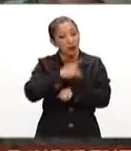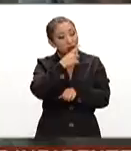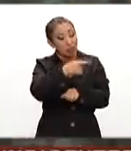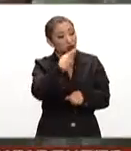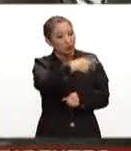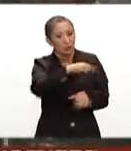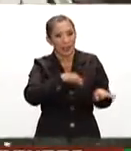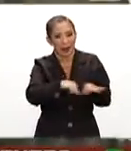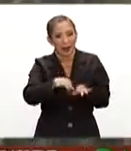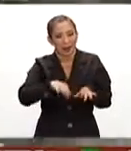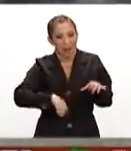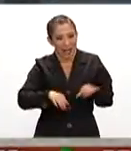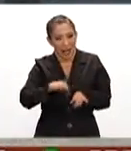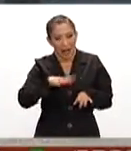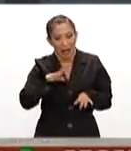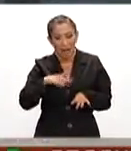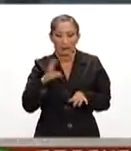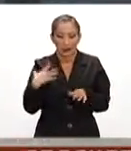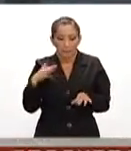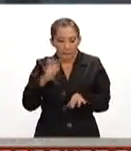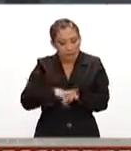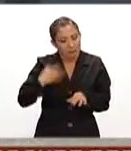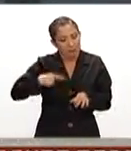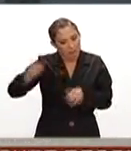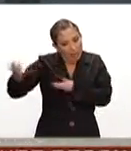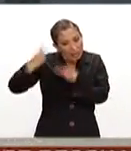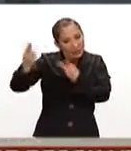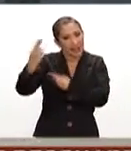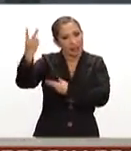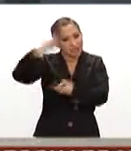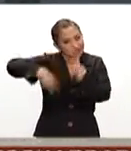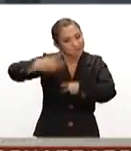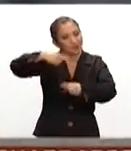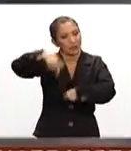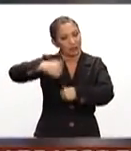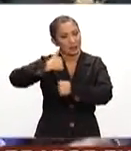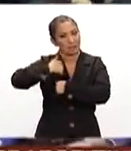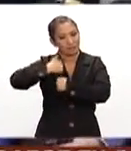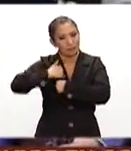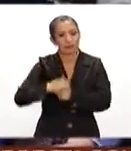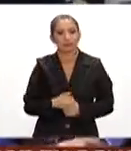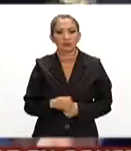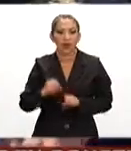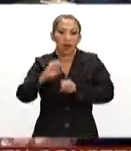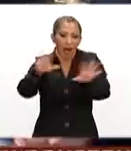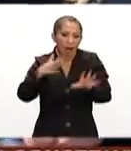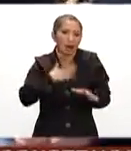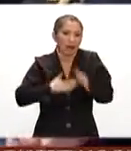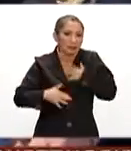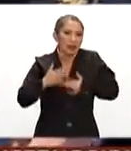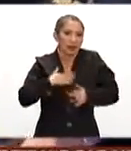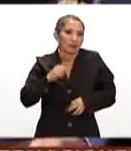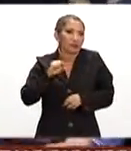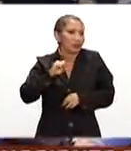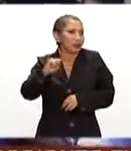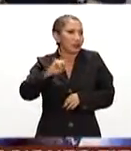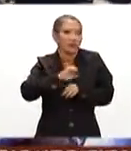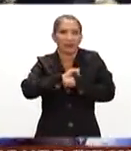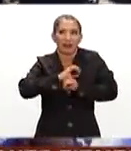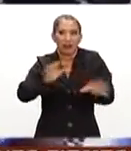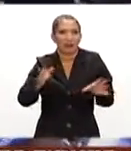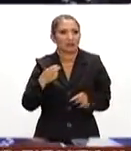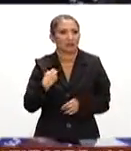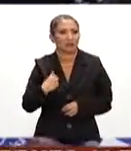sus labores y abordó la importancia de integrar a más elementos a las filas de la Sedena. Claro que hay un desgaste, eso es obvio.